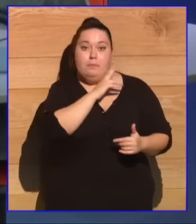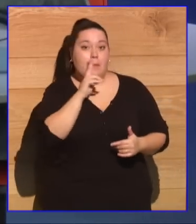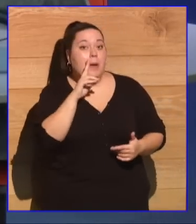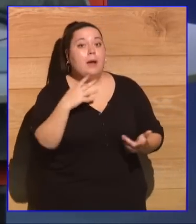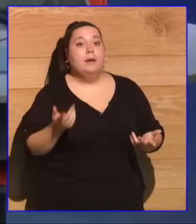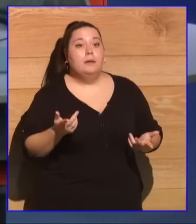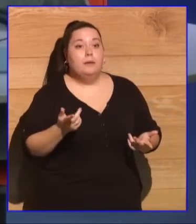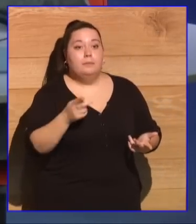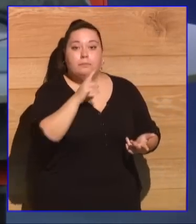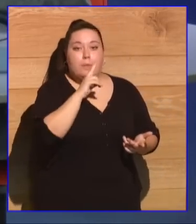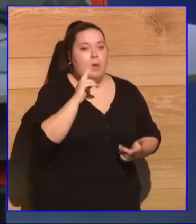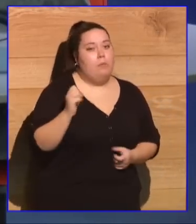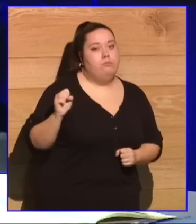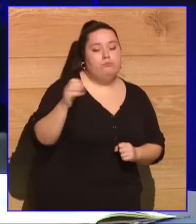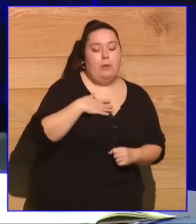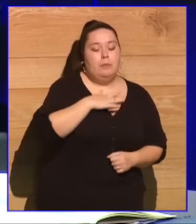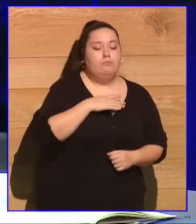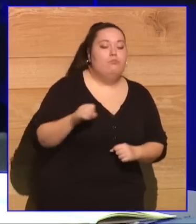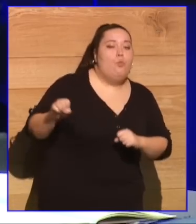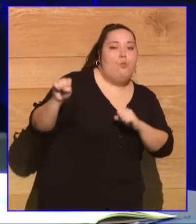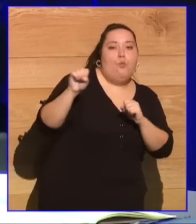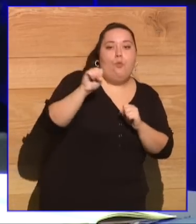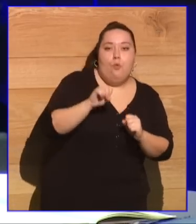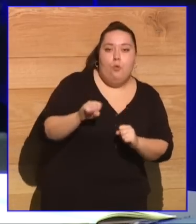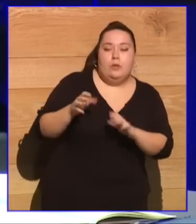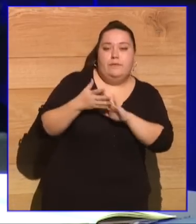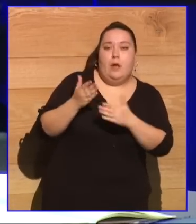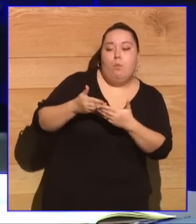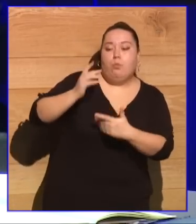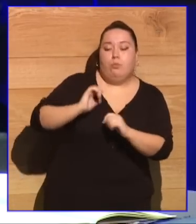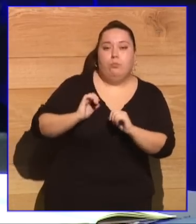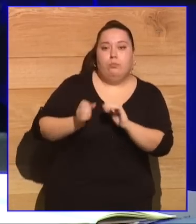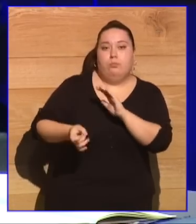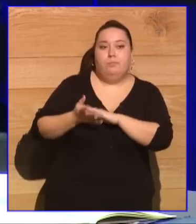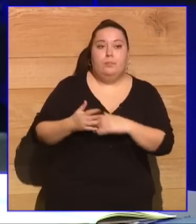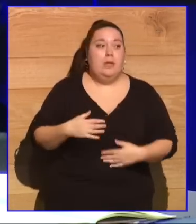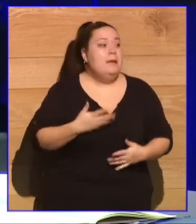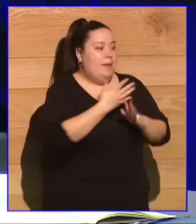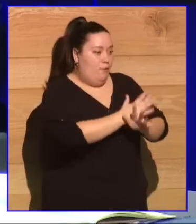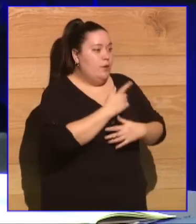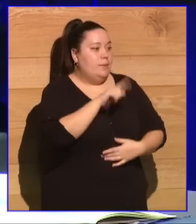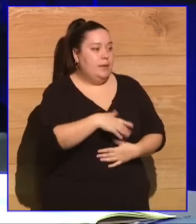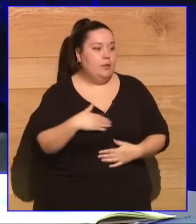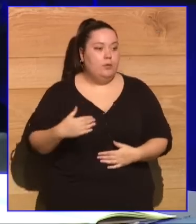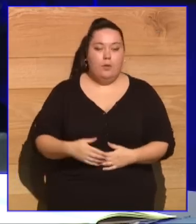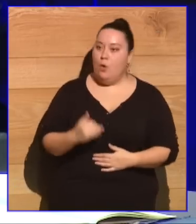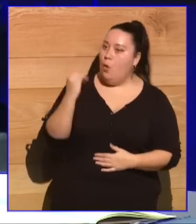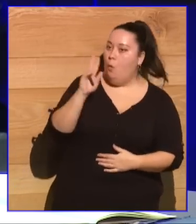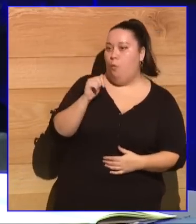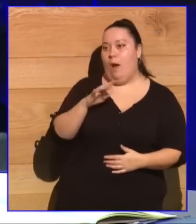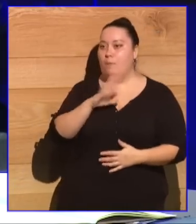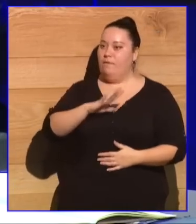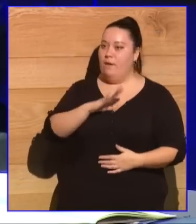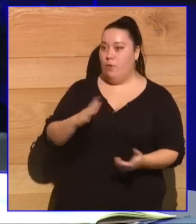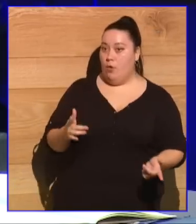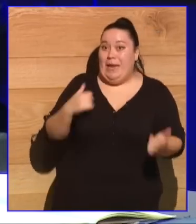madre me sobreprotege y genera otro muro. Y me la quiero O follar. el mismo muro. Y al final... Juan, por favor. Pero